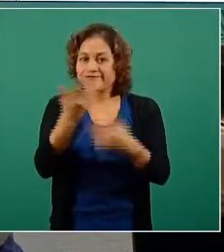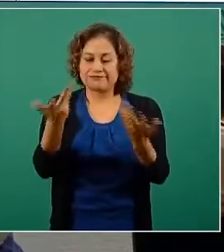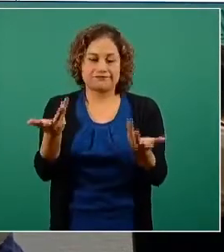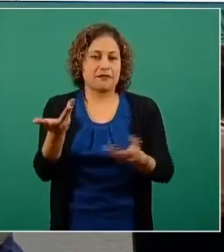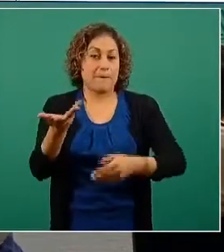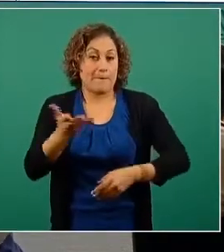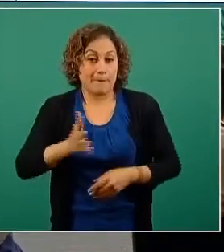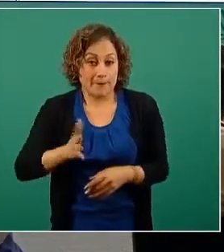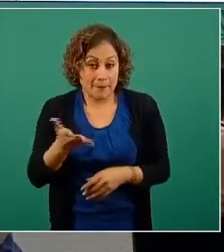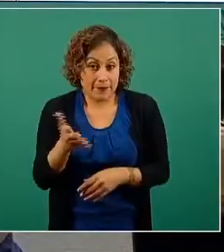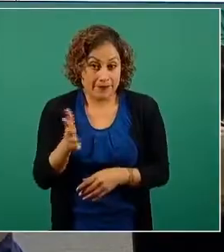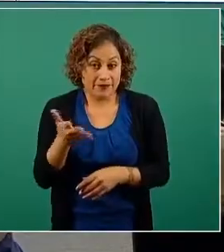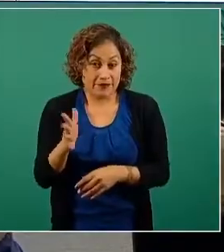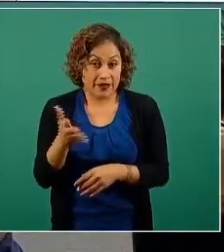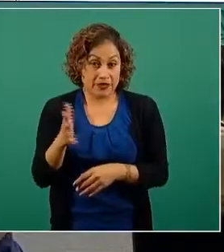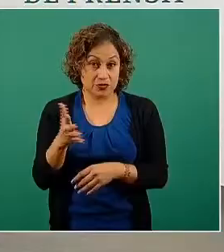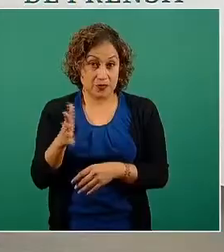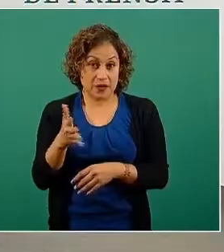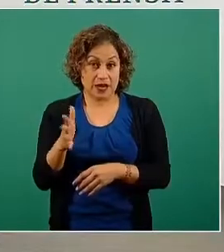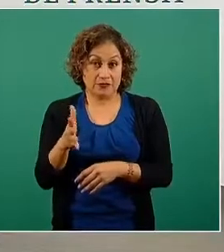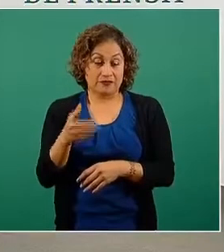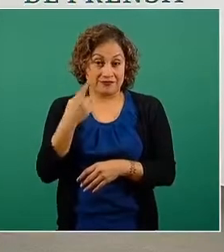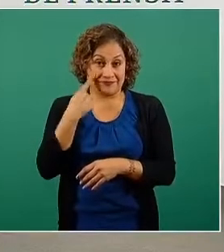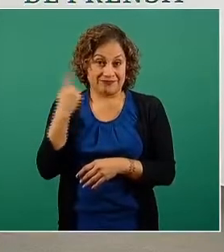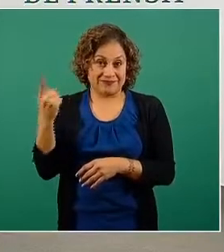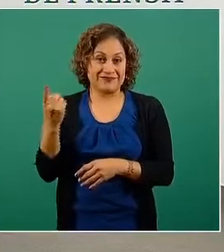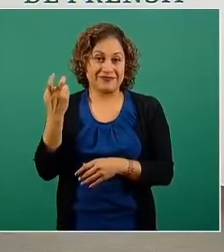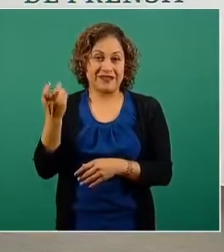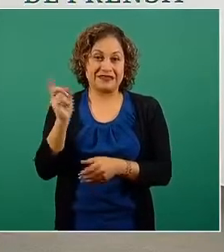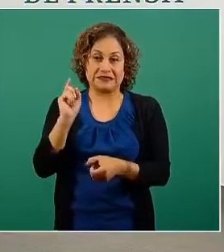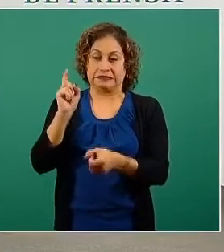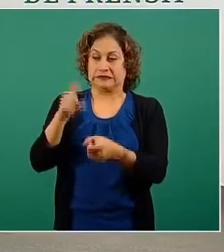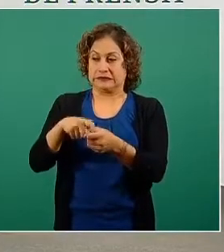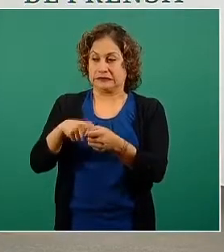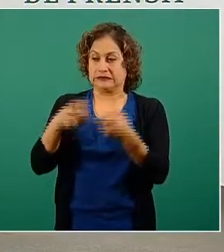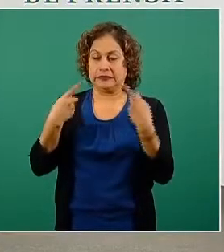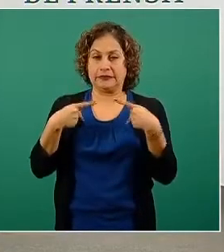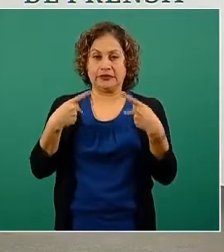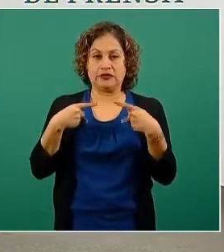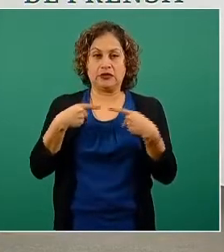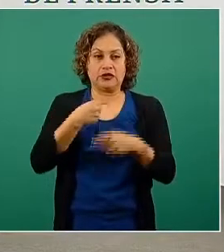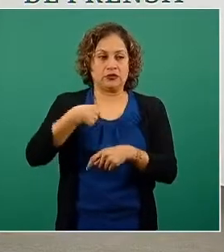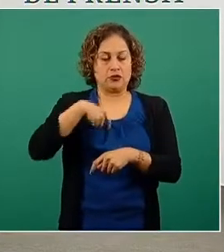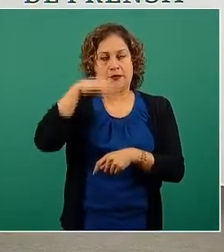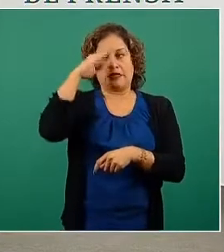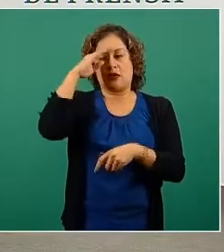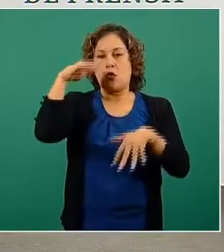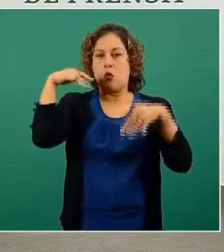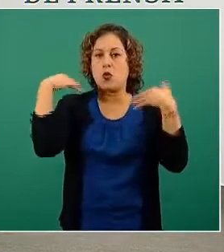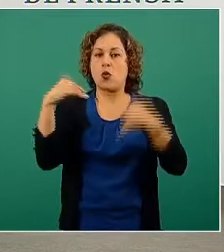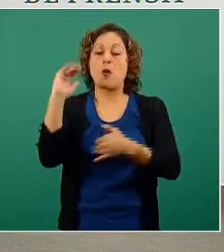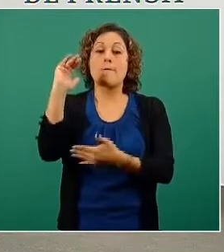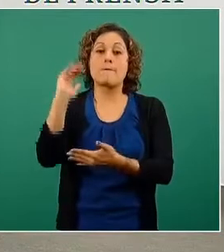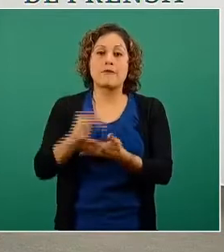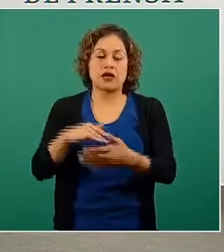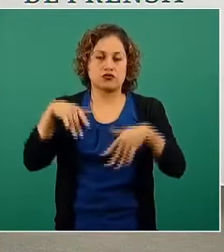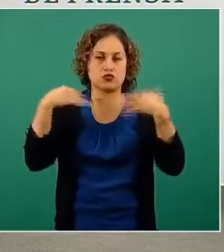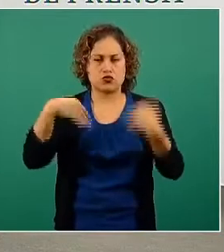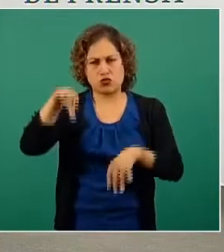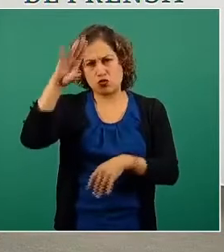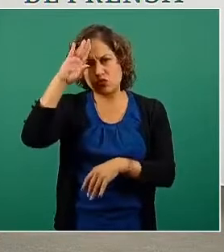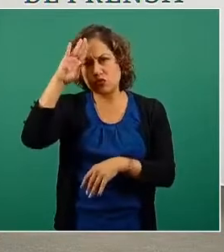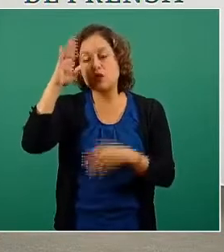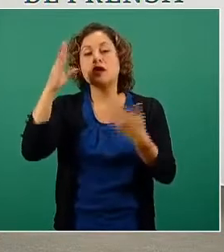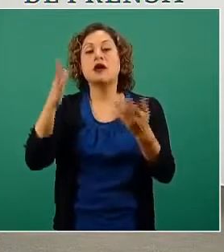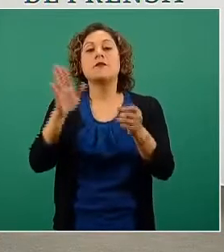concentración de más de lo esperado para poder ingresar a la plataforma. Esto obviamente conllevó en un